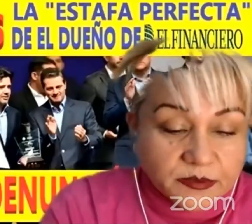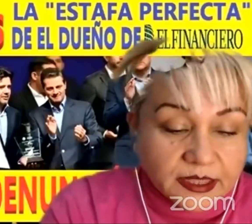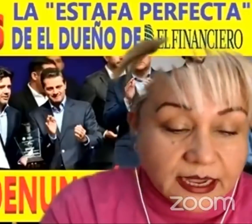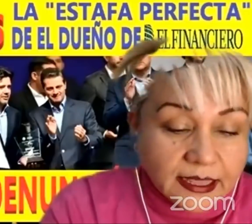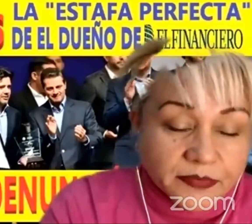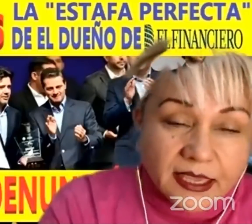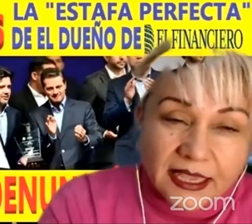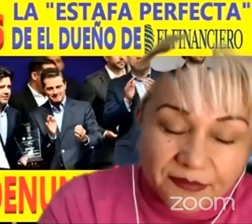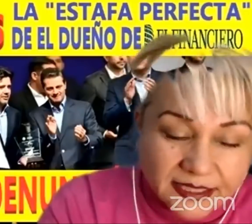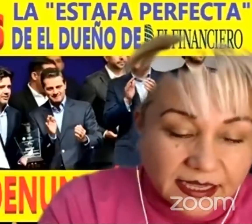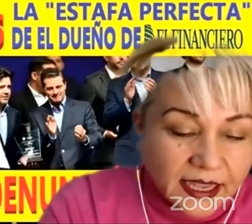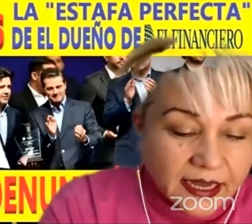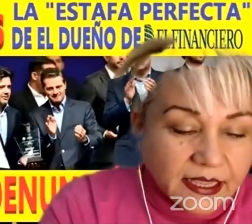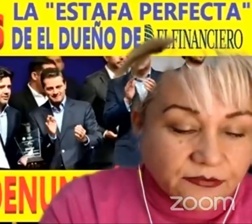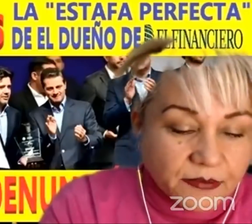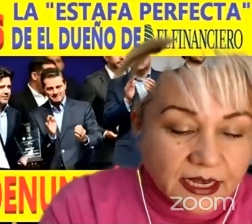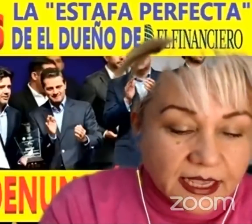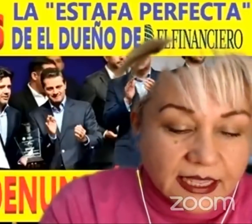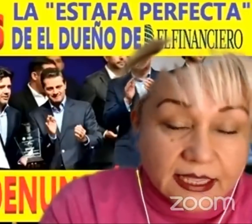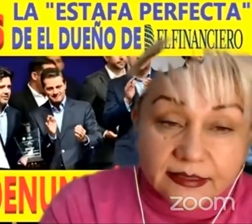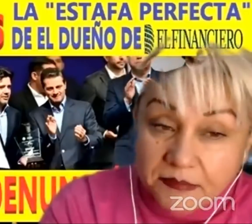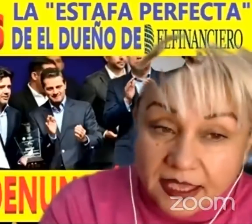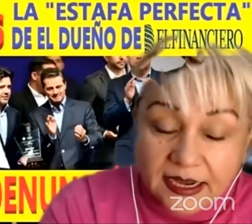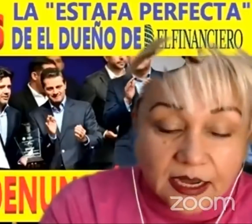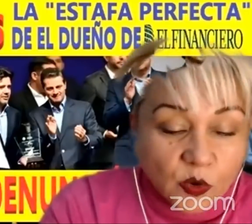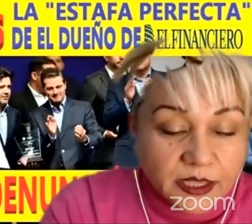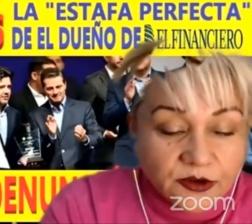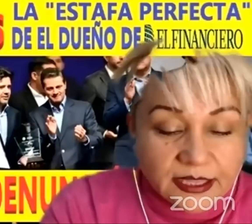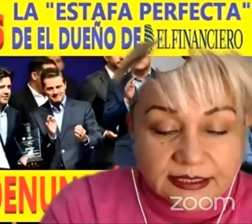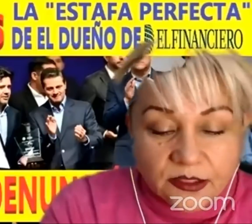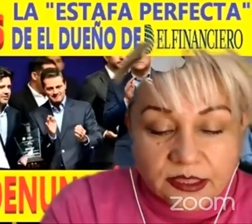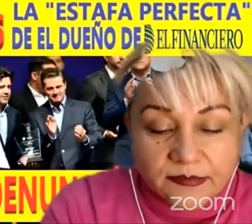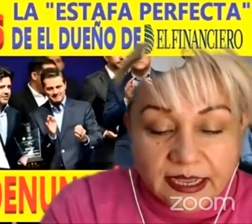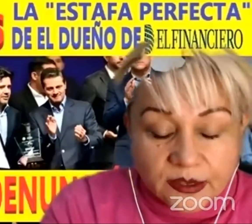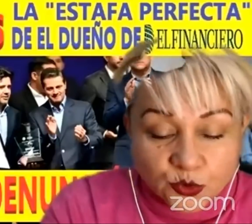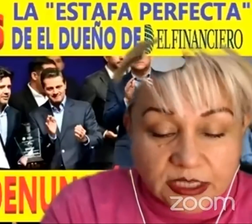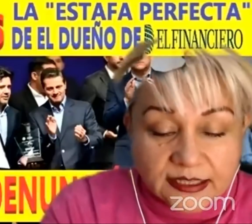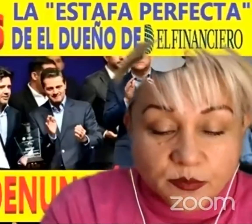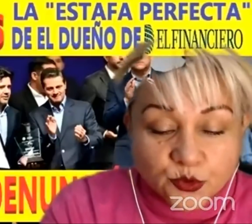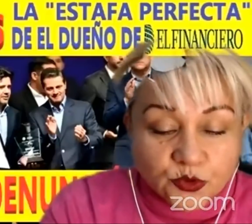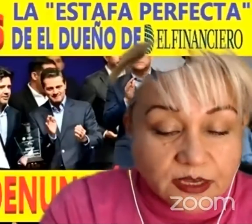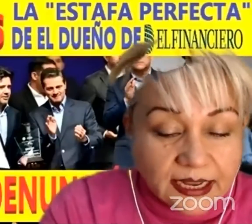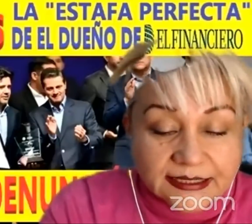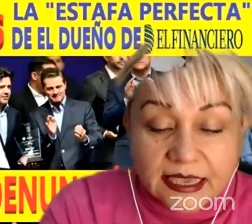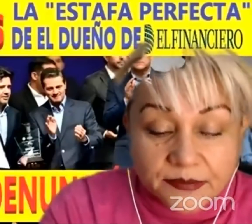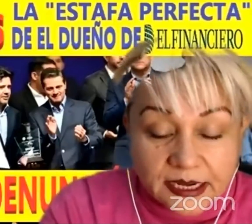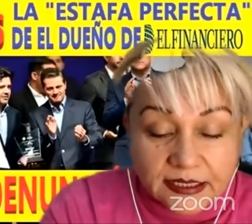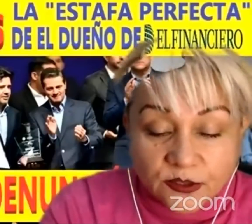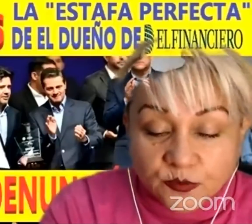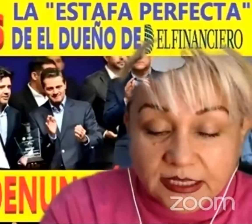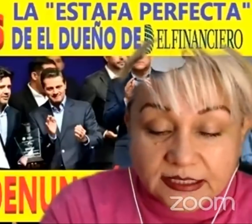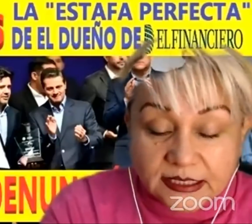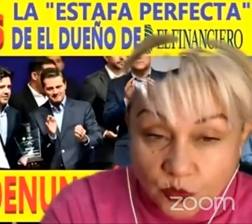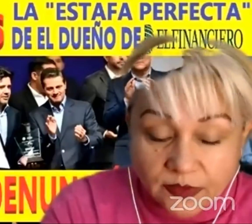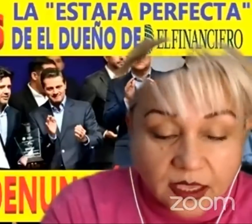de Luis Videgaray. Cabe destacar, familia, que también el gobierno del estado de Veracruz interpuso a finales de abril